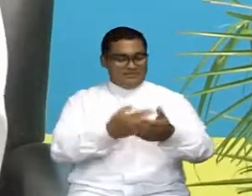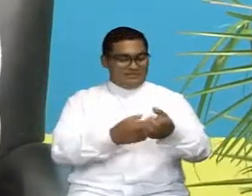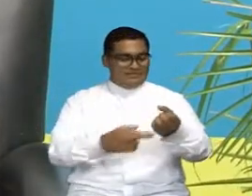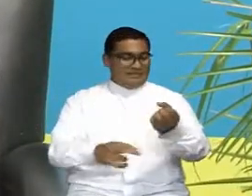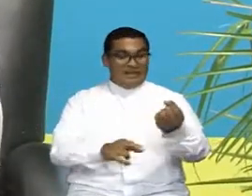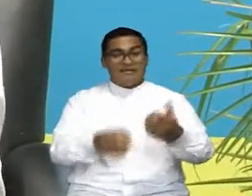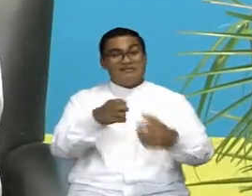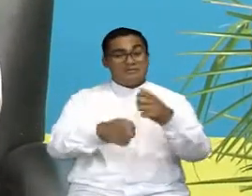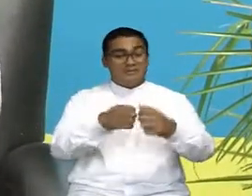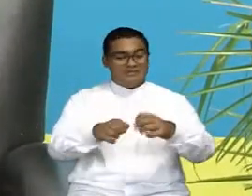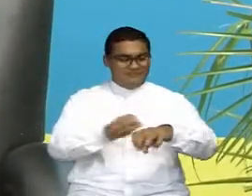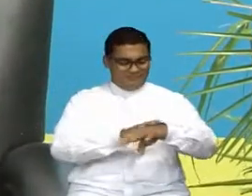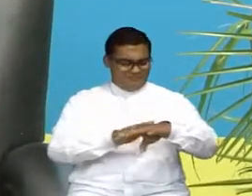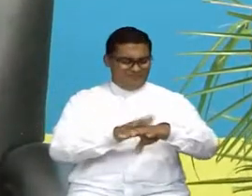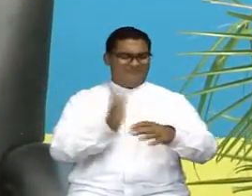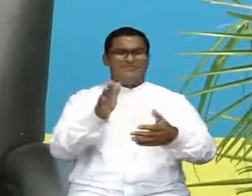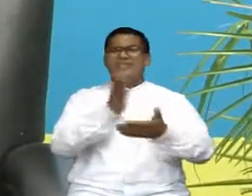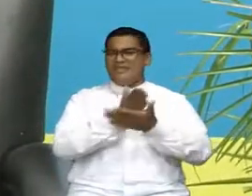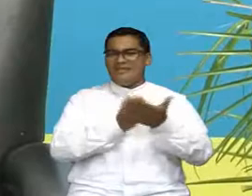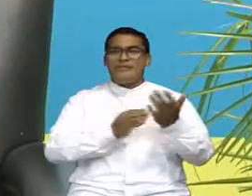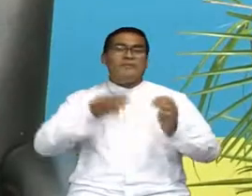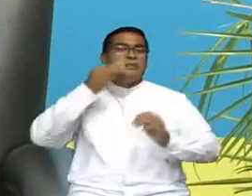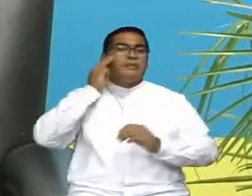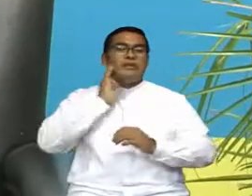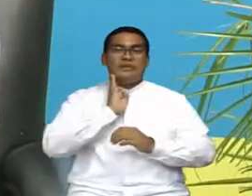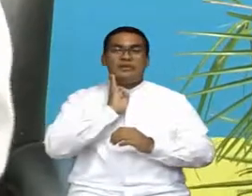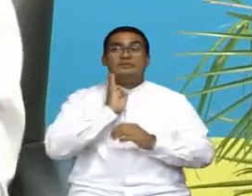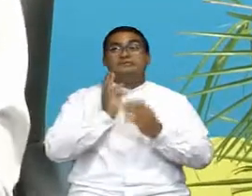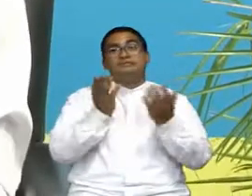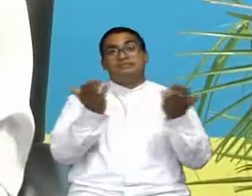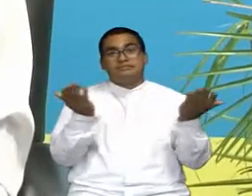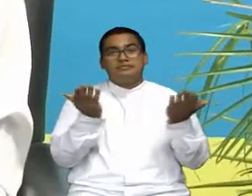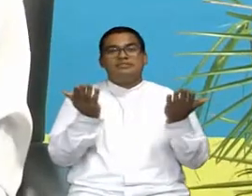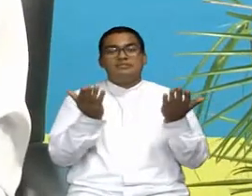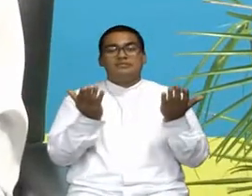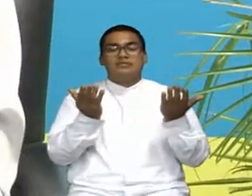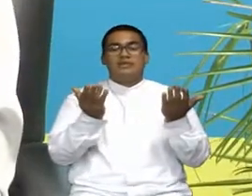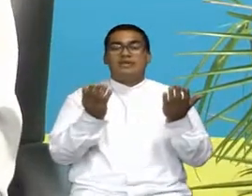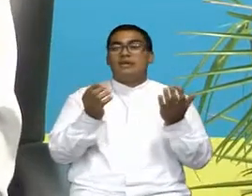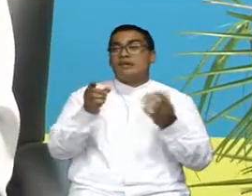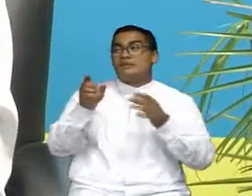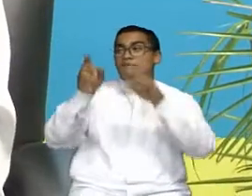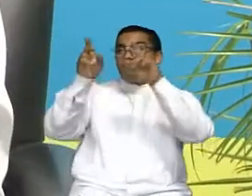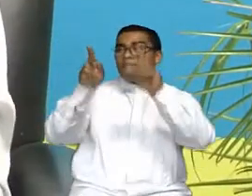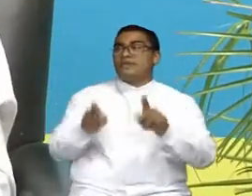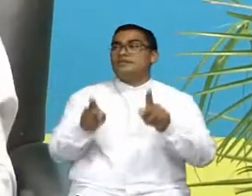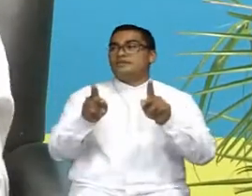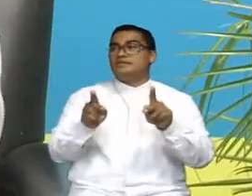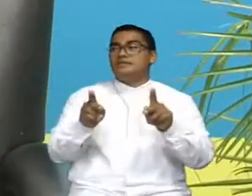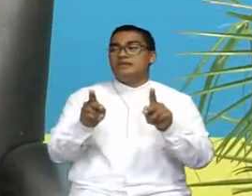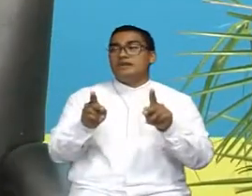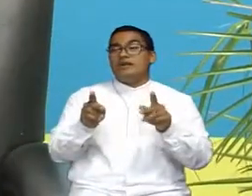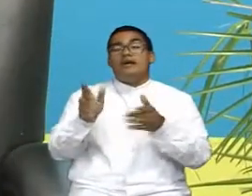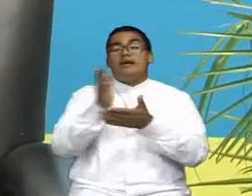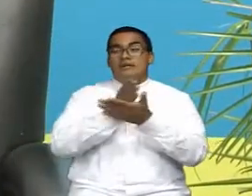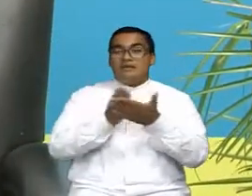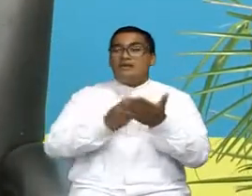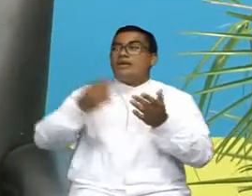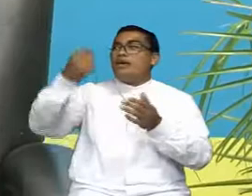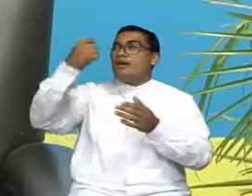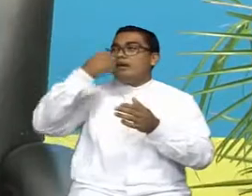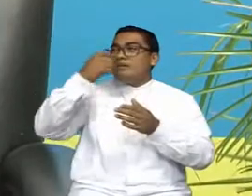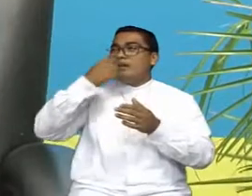la sangre. Ver si ese paciente toma algún medicamento que nos lo esté ocasionando, porque hay ciertos fármacos,